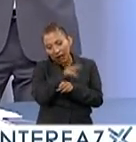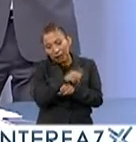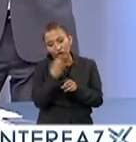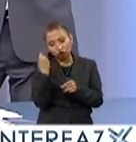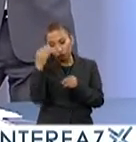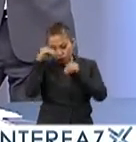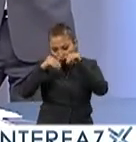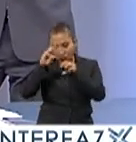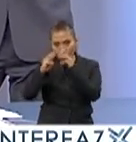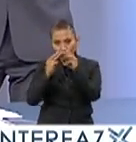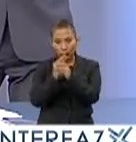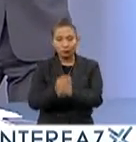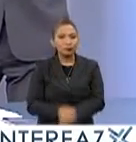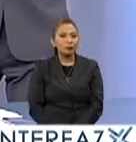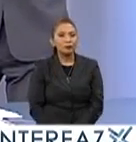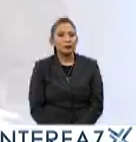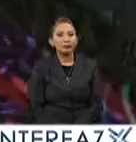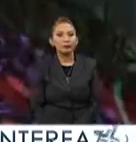su propio mundo.